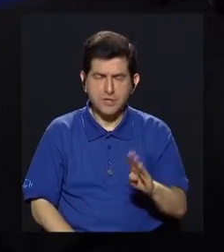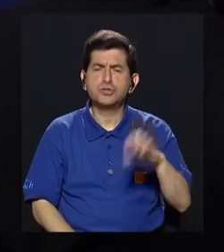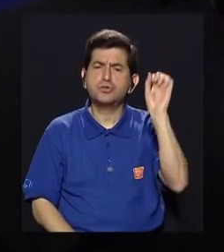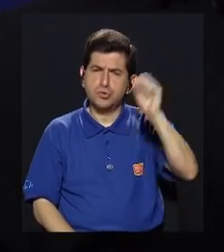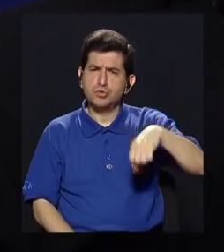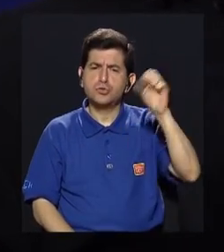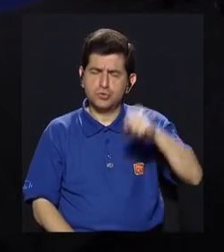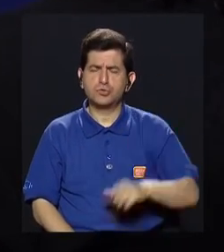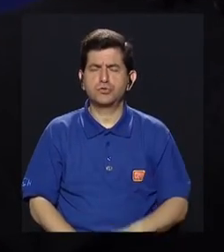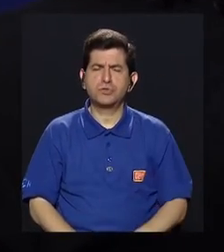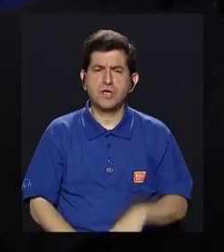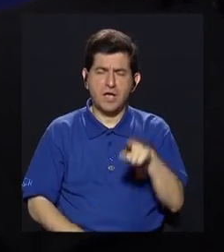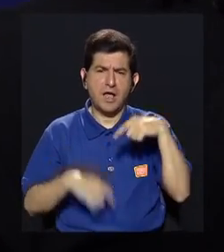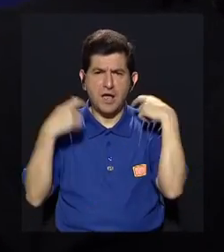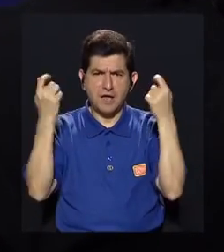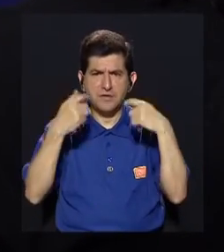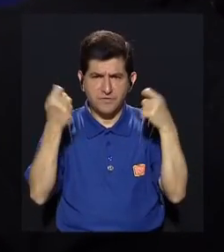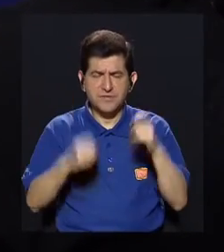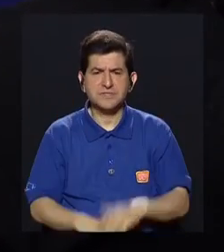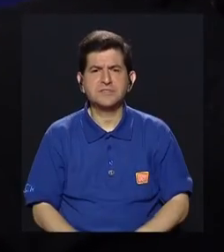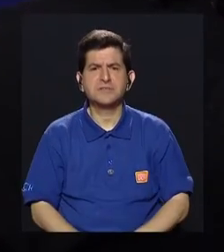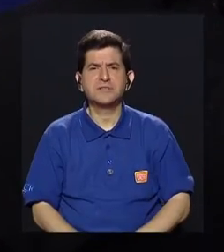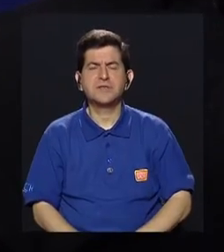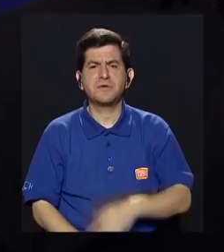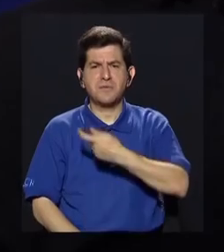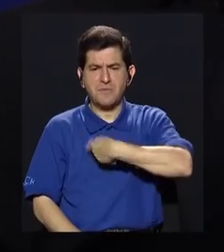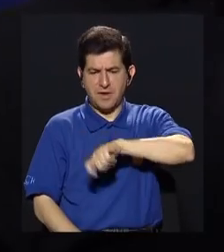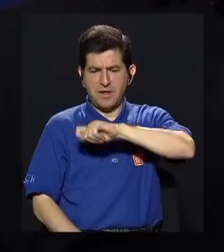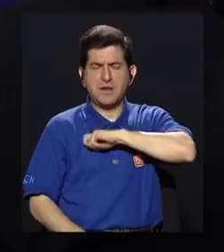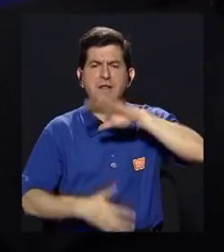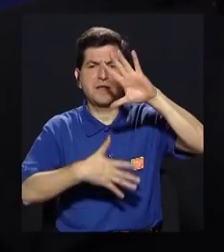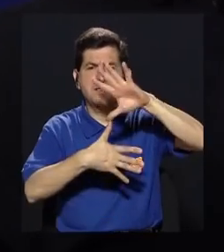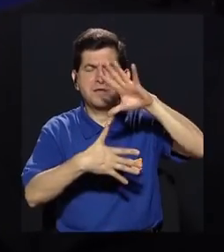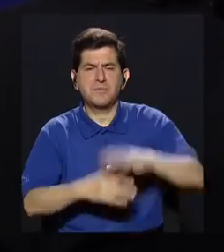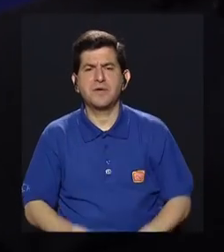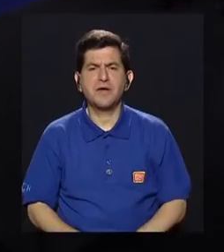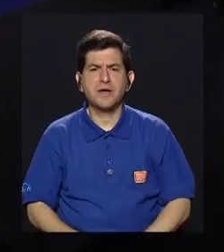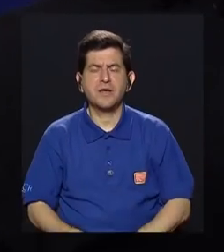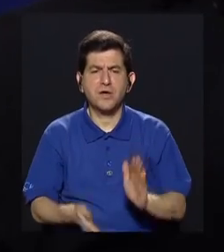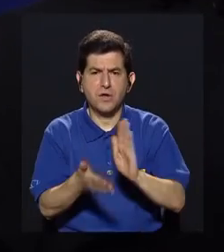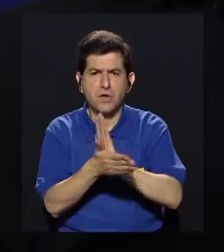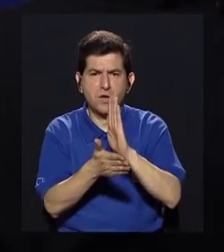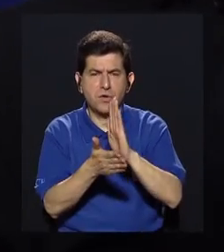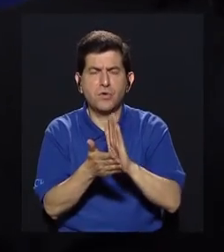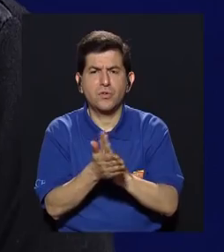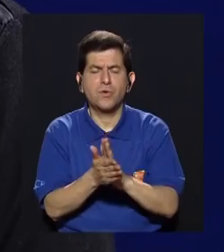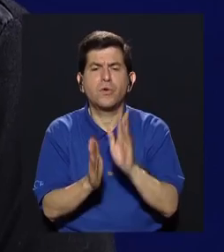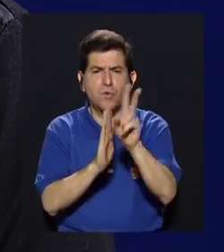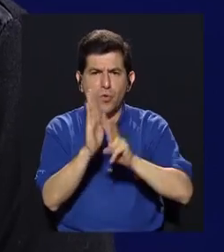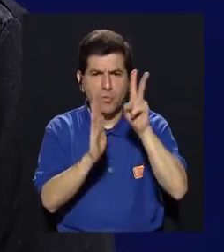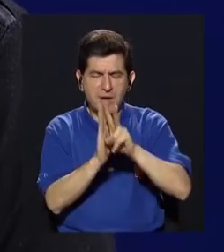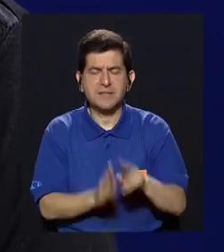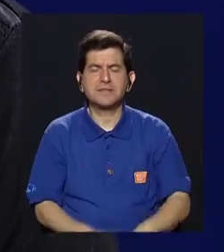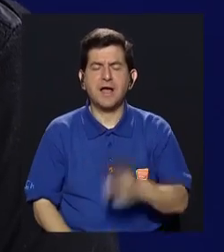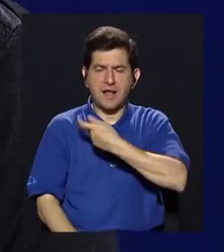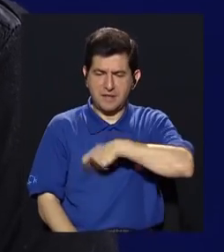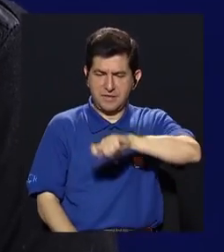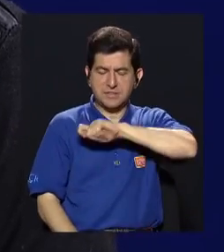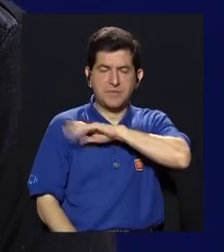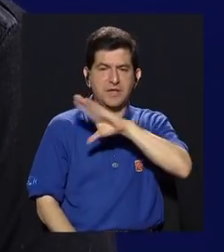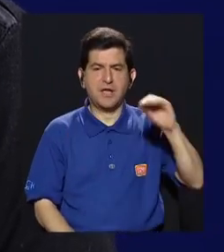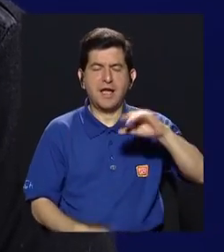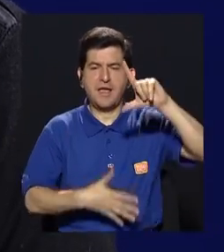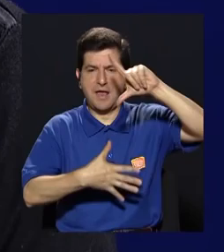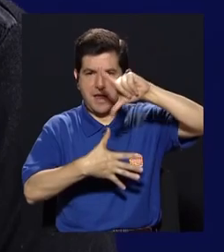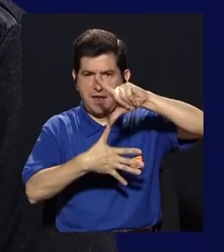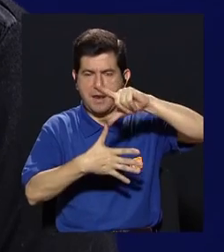gran trayectoria cinematográfica de documentales de verdad como argentina-brasil sí sí ese es un es un